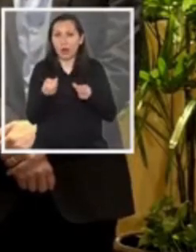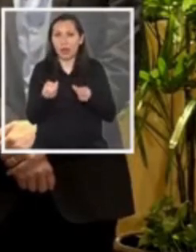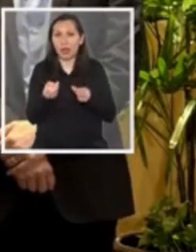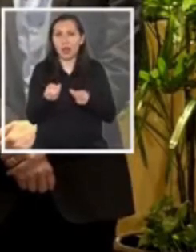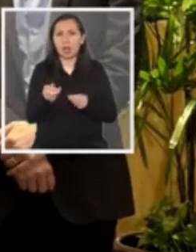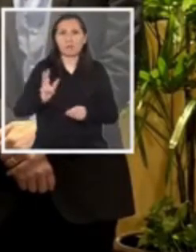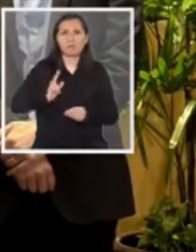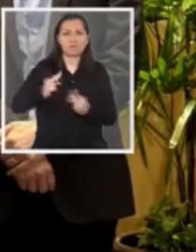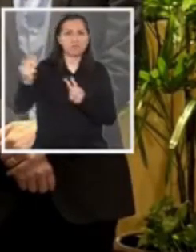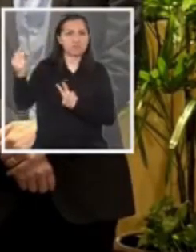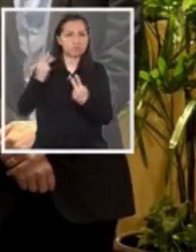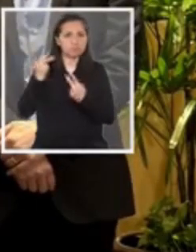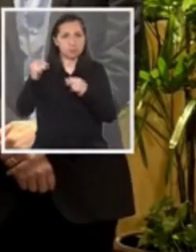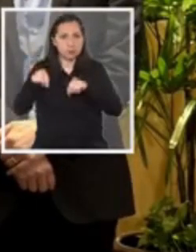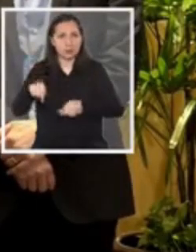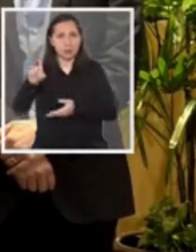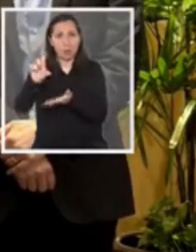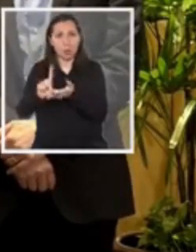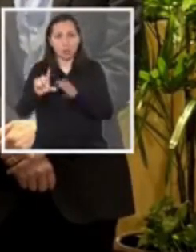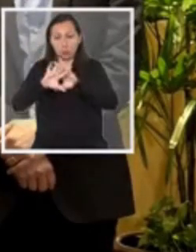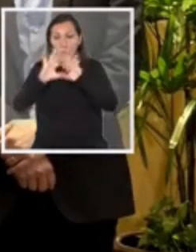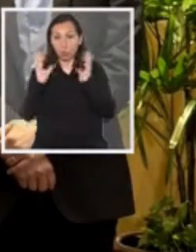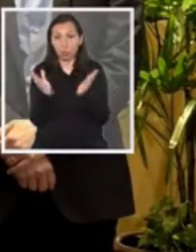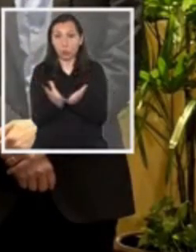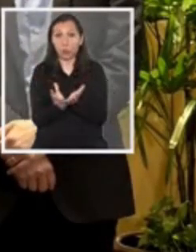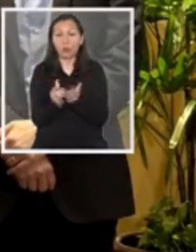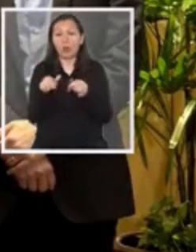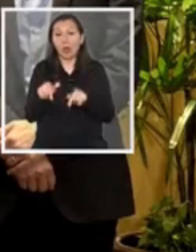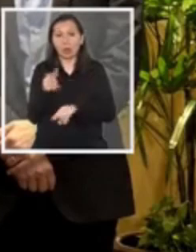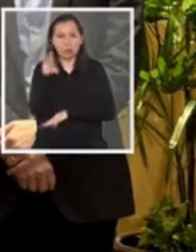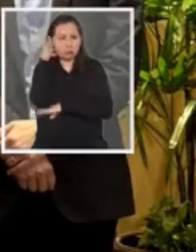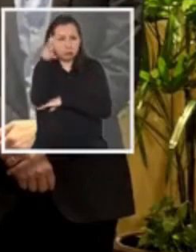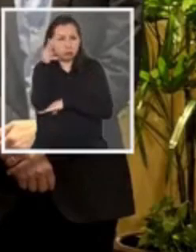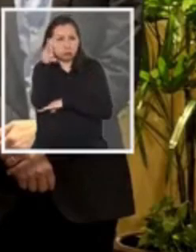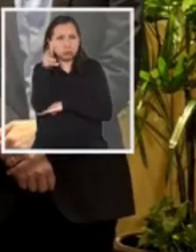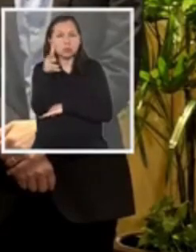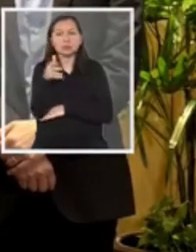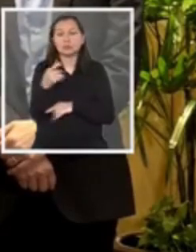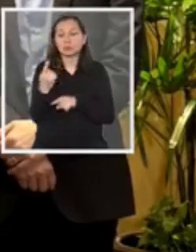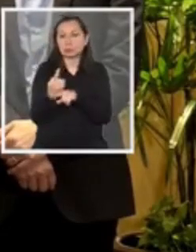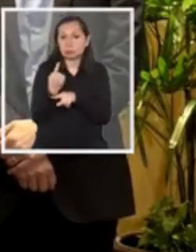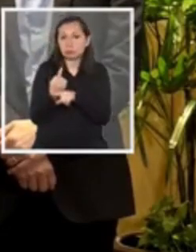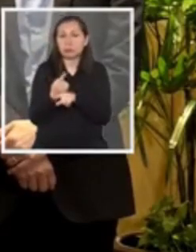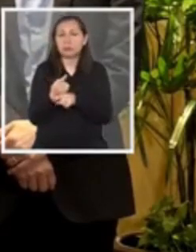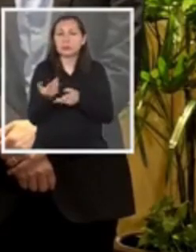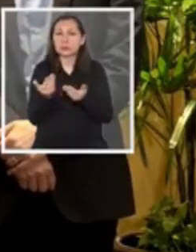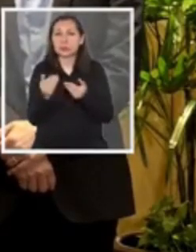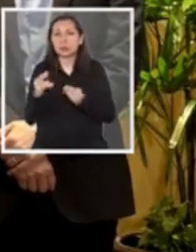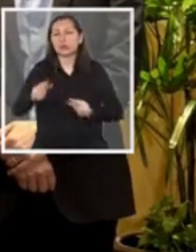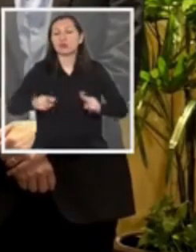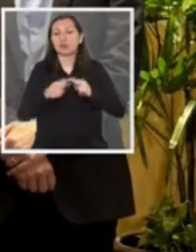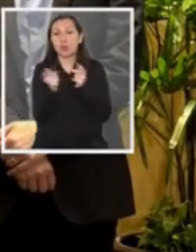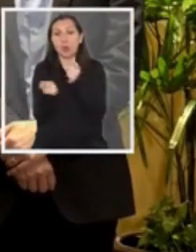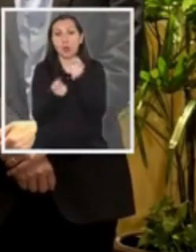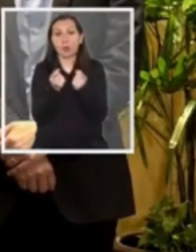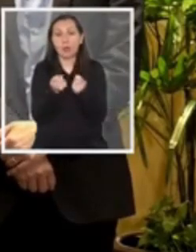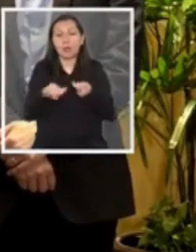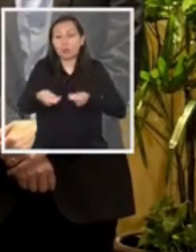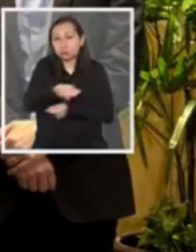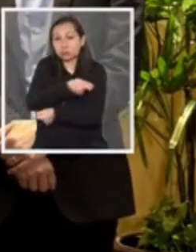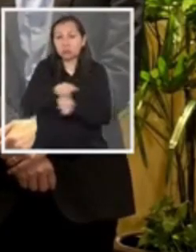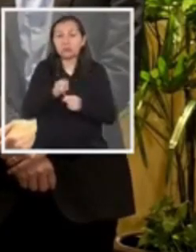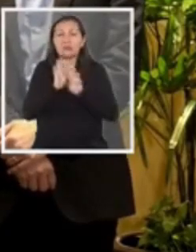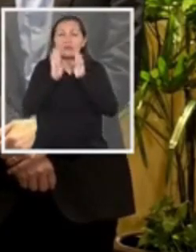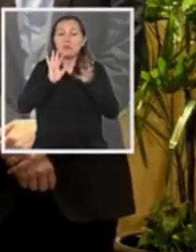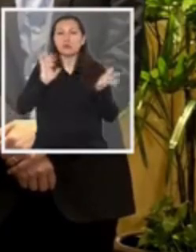muy buena reputación en este lugar del mundo. En este foro he puesto el énfasis en la necesidad de construir economías y negocios que sean